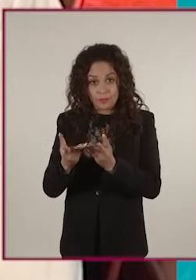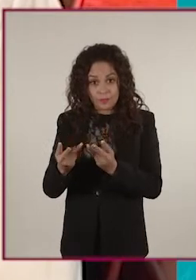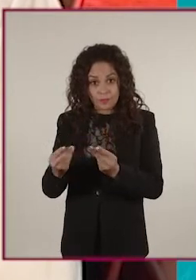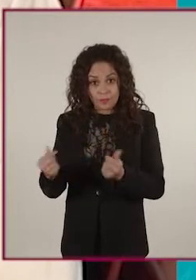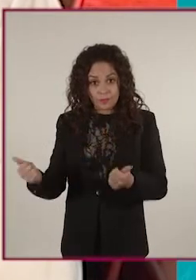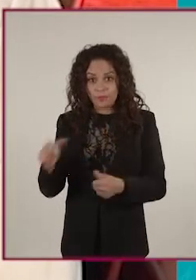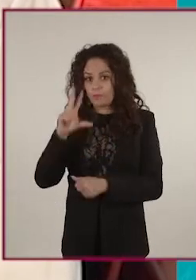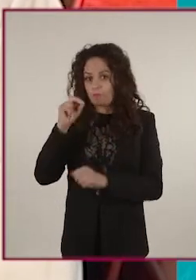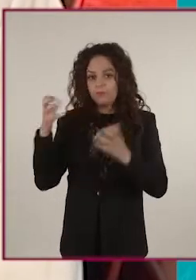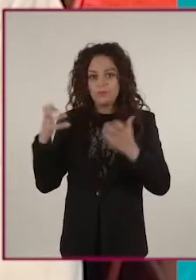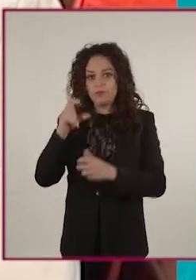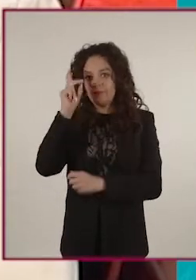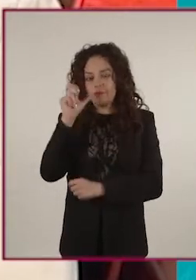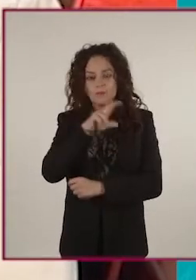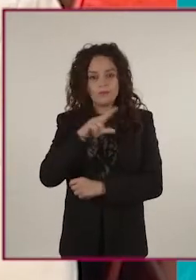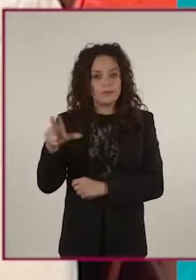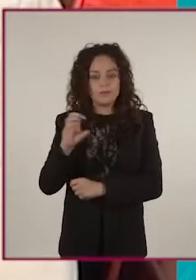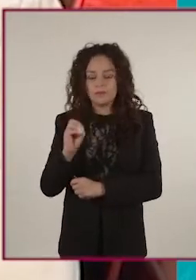manera tóxicos, ¿no? Son